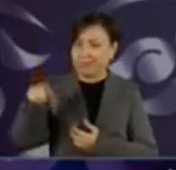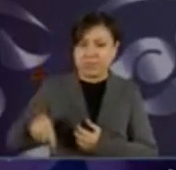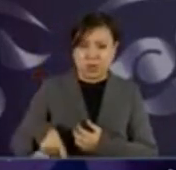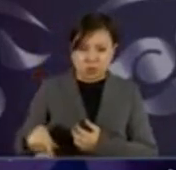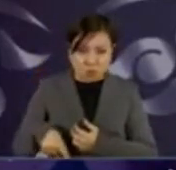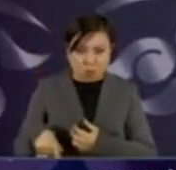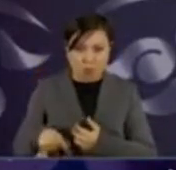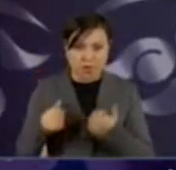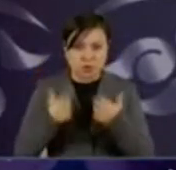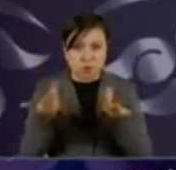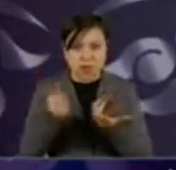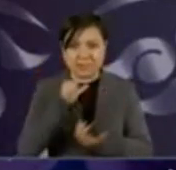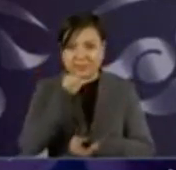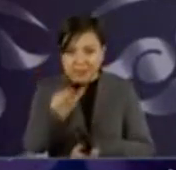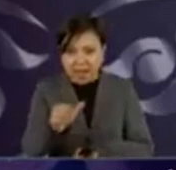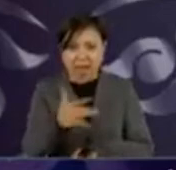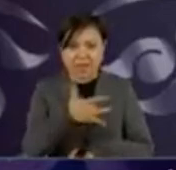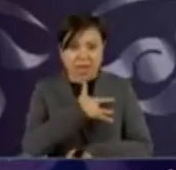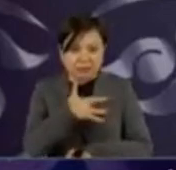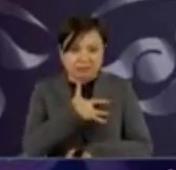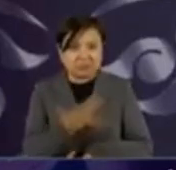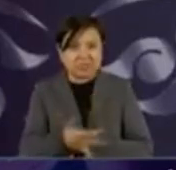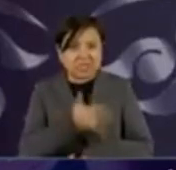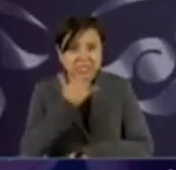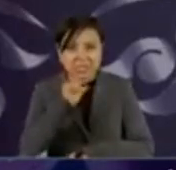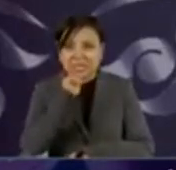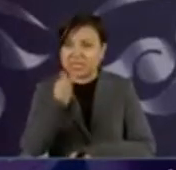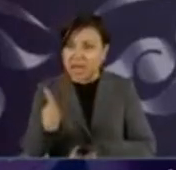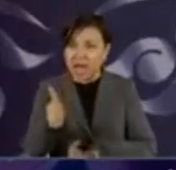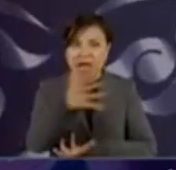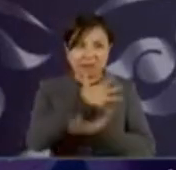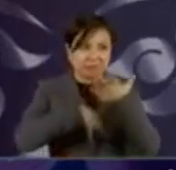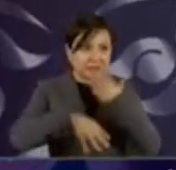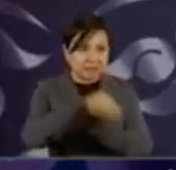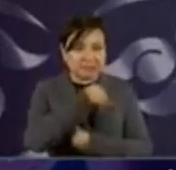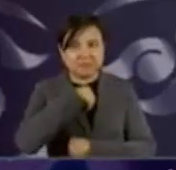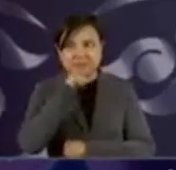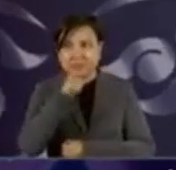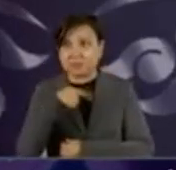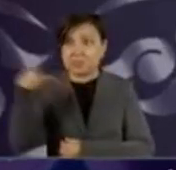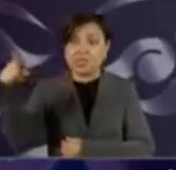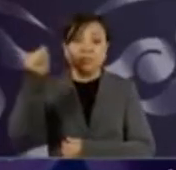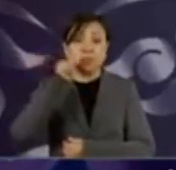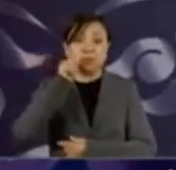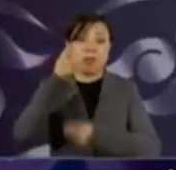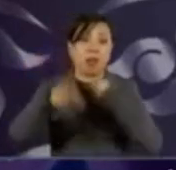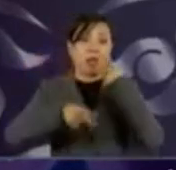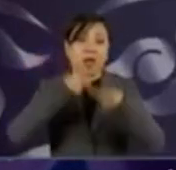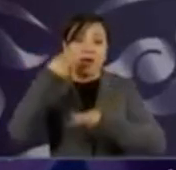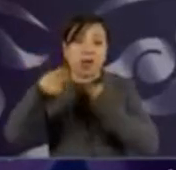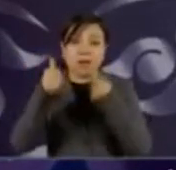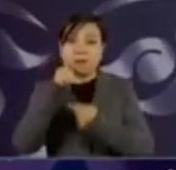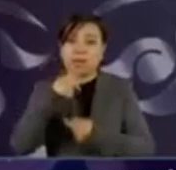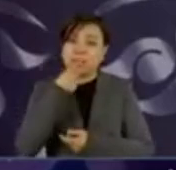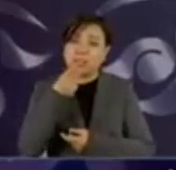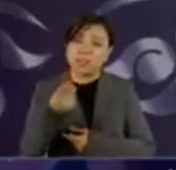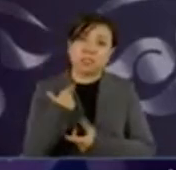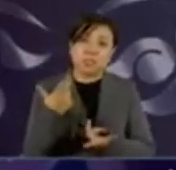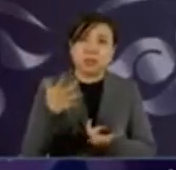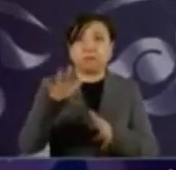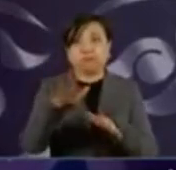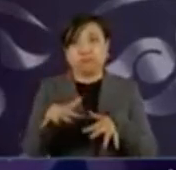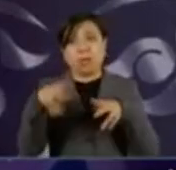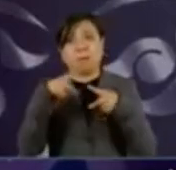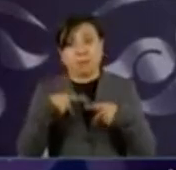absolutamente insensible, cuando vemos que se ha olvidado del pueblo que tanto pregonan y se llenan la boca diciendo que lo